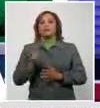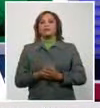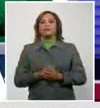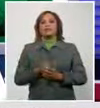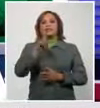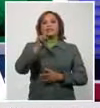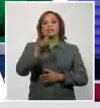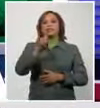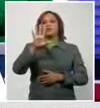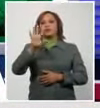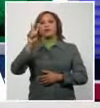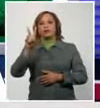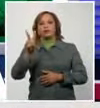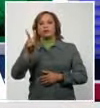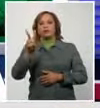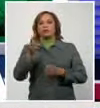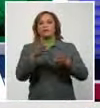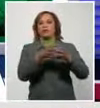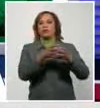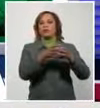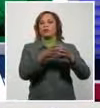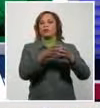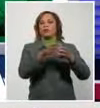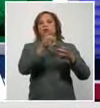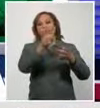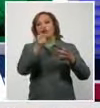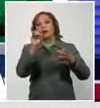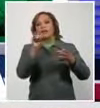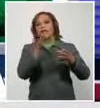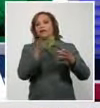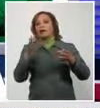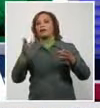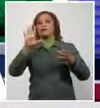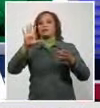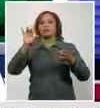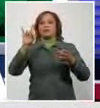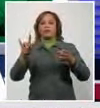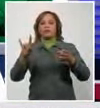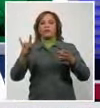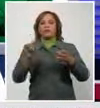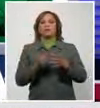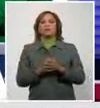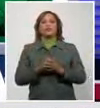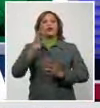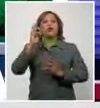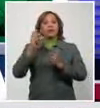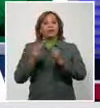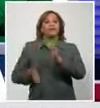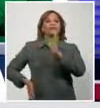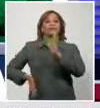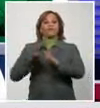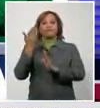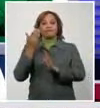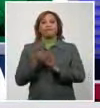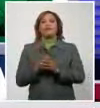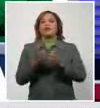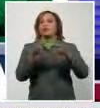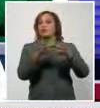152 de 40 a 59 y una cifra muy elevada del grupo